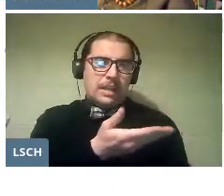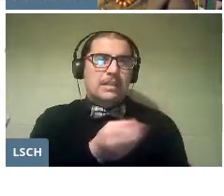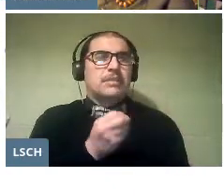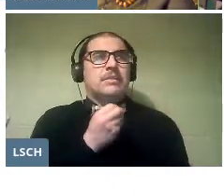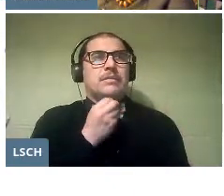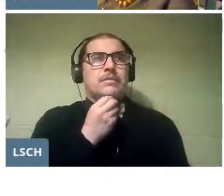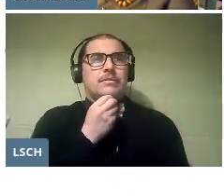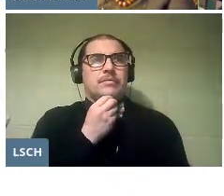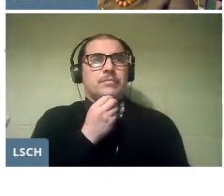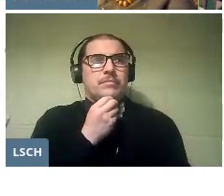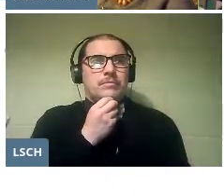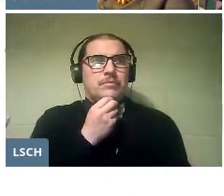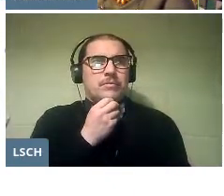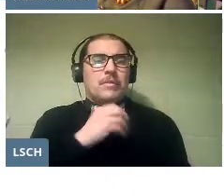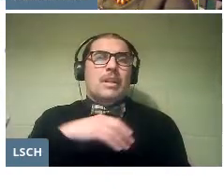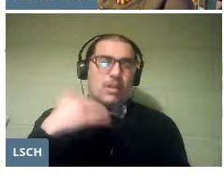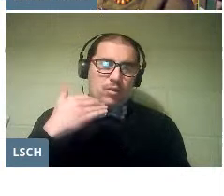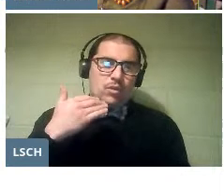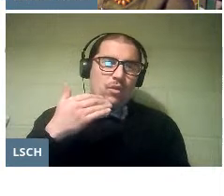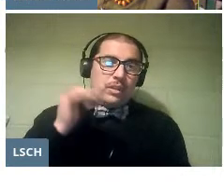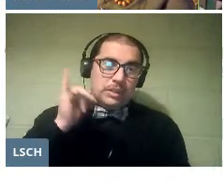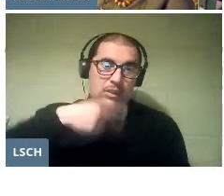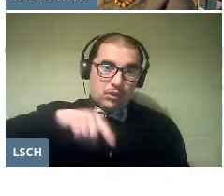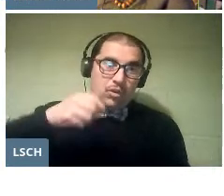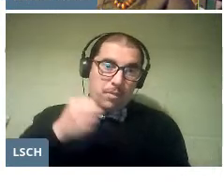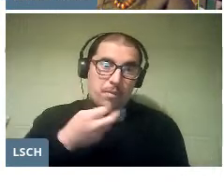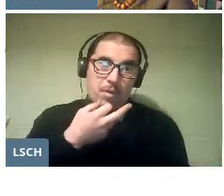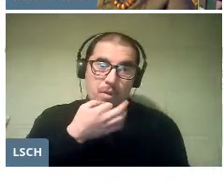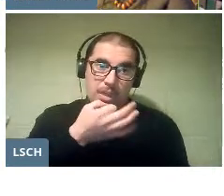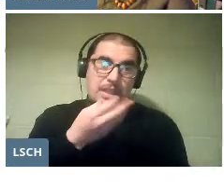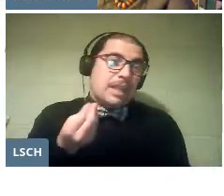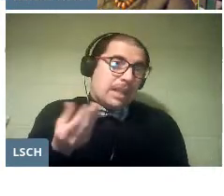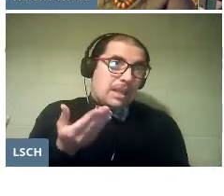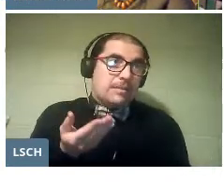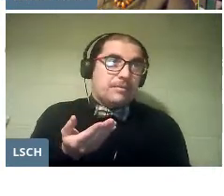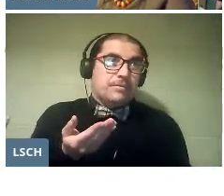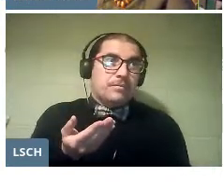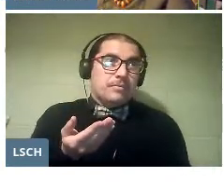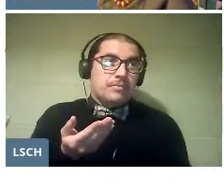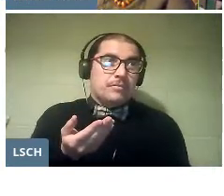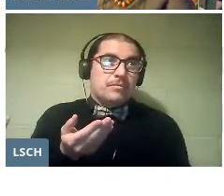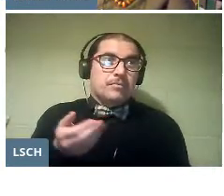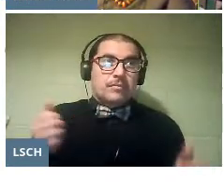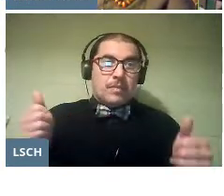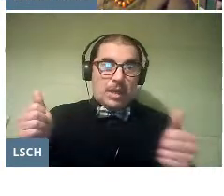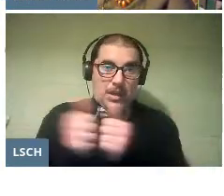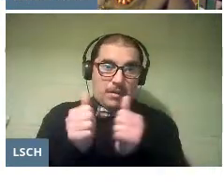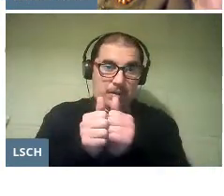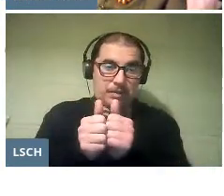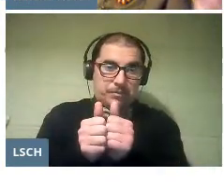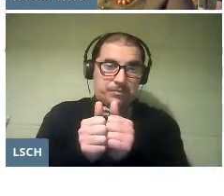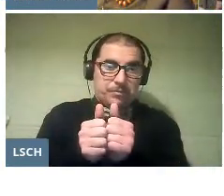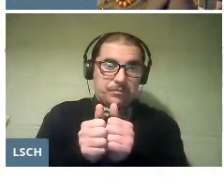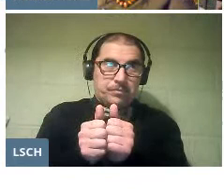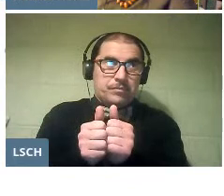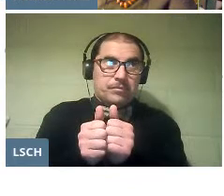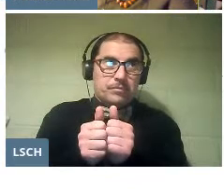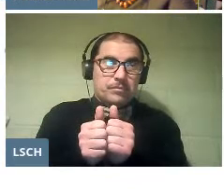estos diseños, lo que sí podemos concluir es que el nexo, el vínculo que presentan